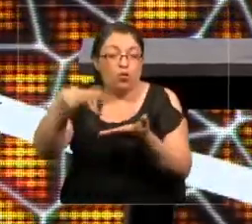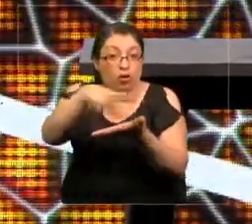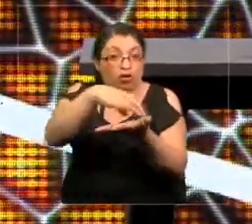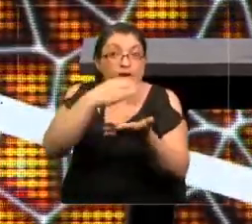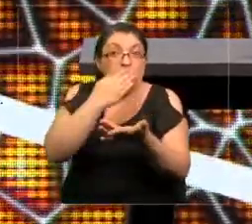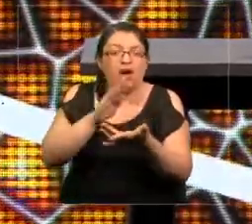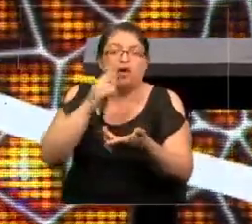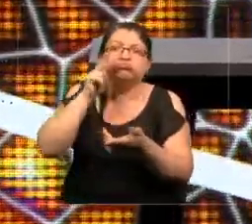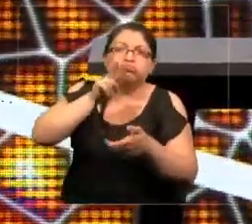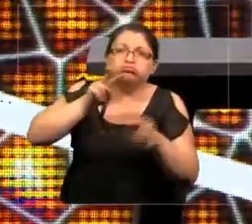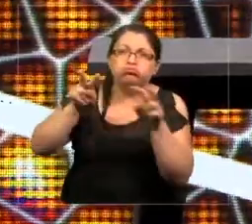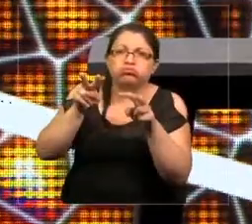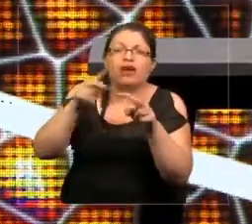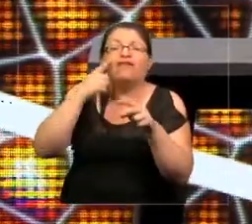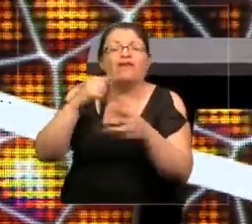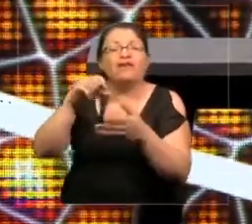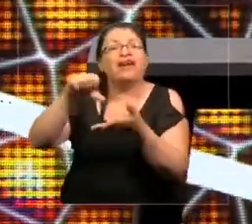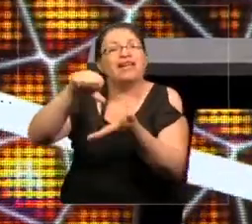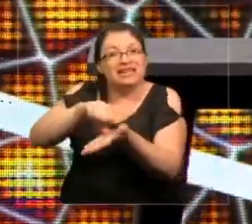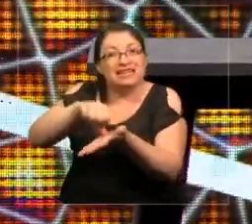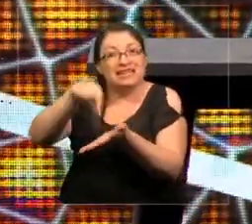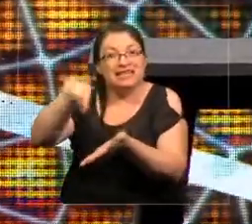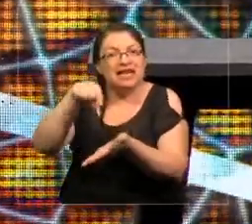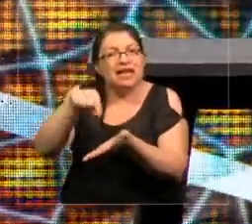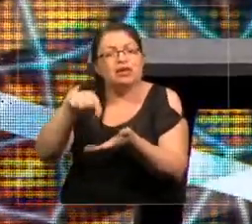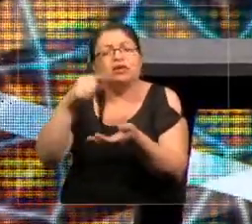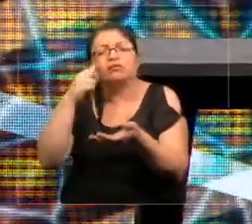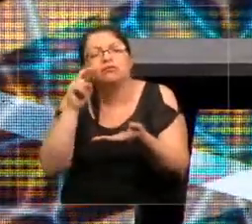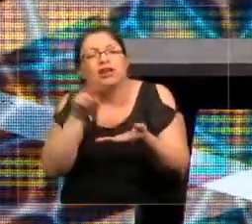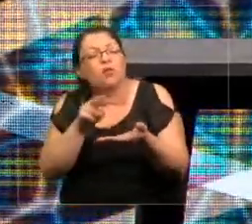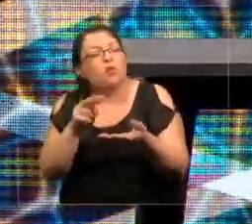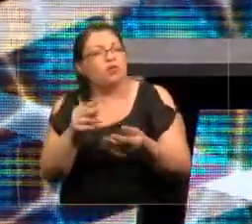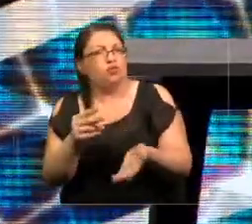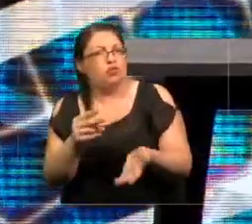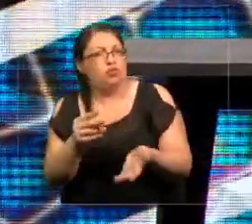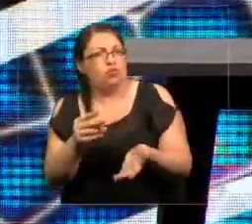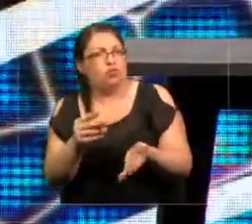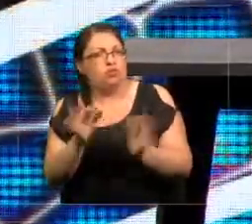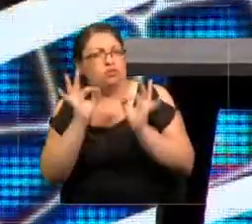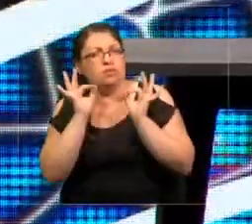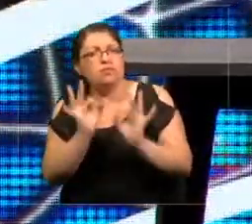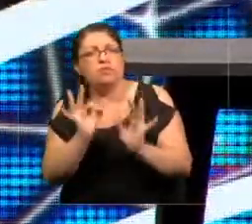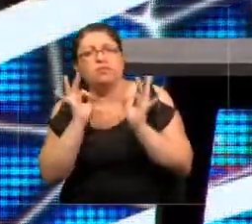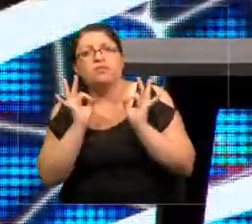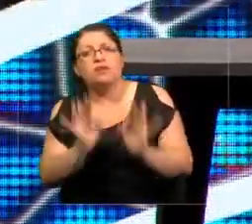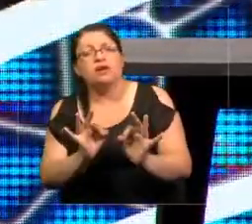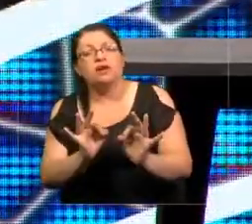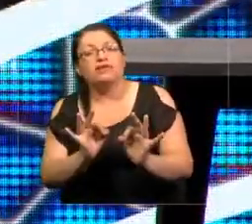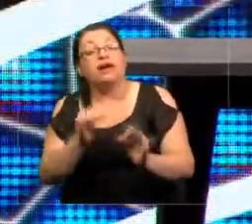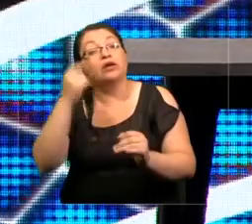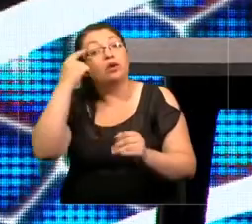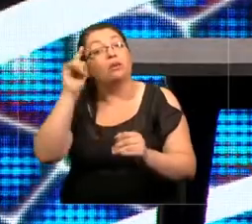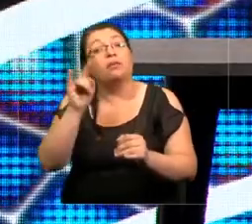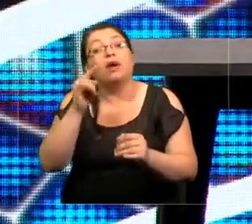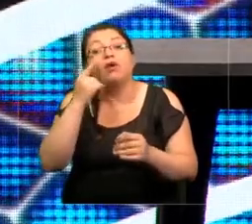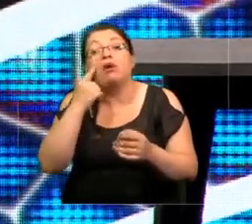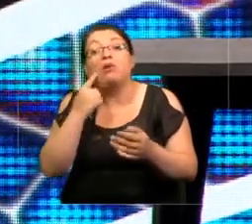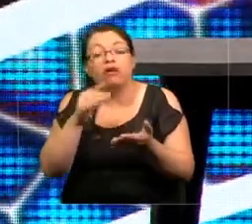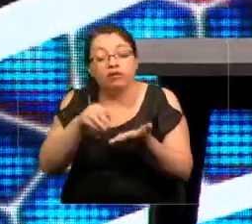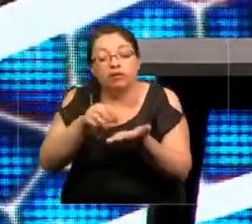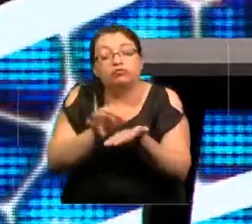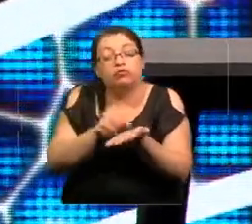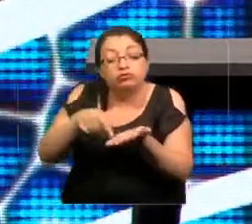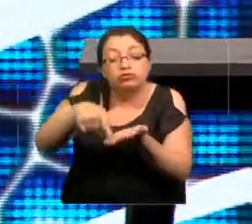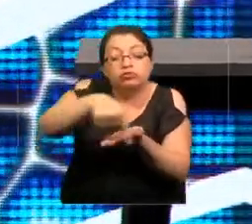en su área central puedes lucir como paraísos urbanos pero vamos a ver las periferias